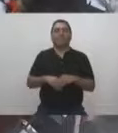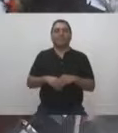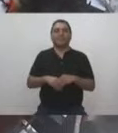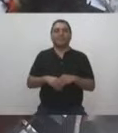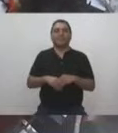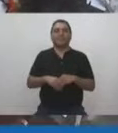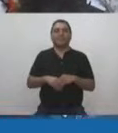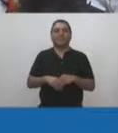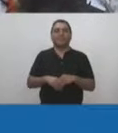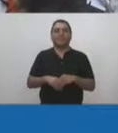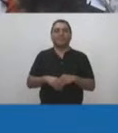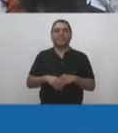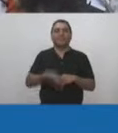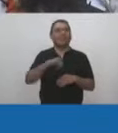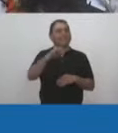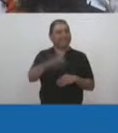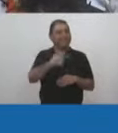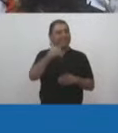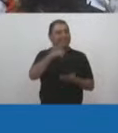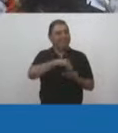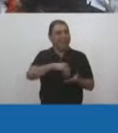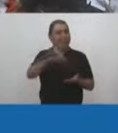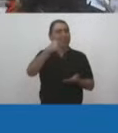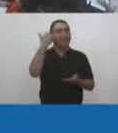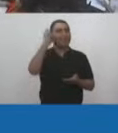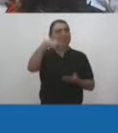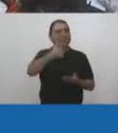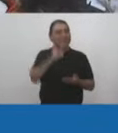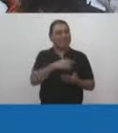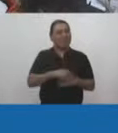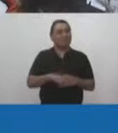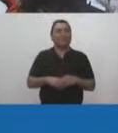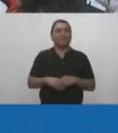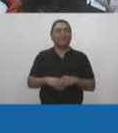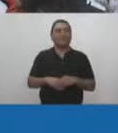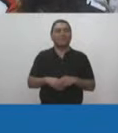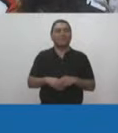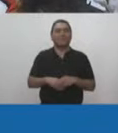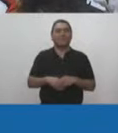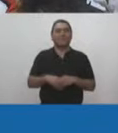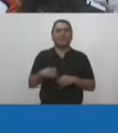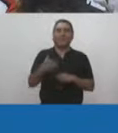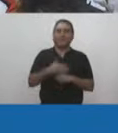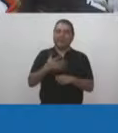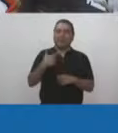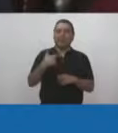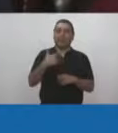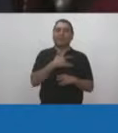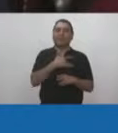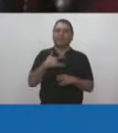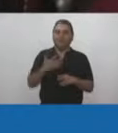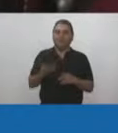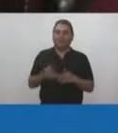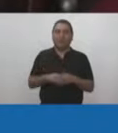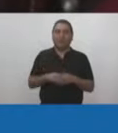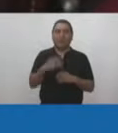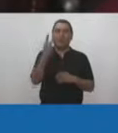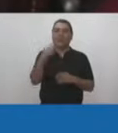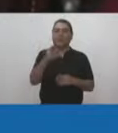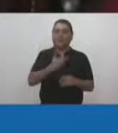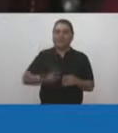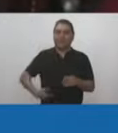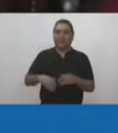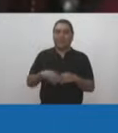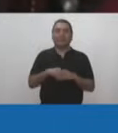sea una remuneración acorde al trabajo y a la responsabilidad. ¿Y para usted cuánto tendría que ganar un senador? Mejores también tengan deseo de incorporarse a la política. Senador Zimmerman, si